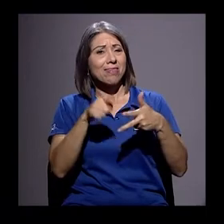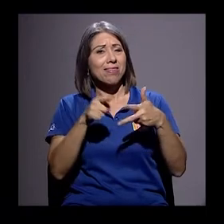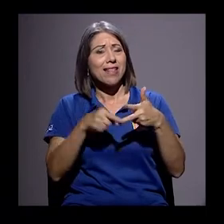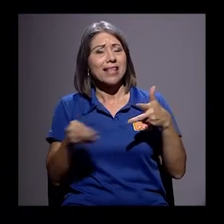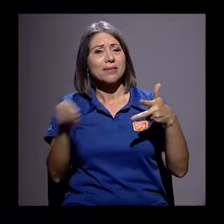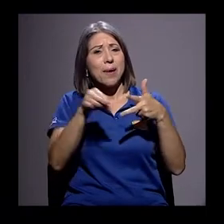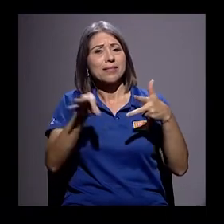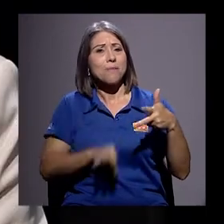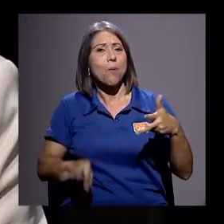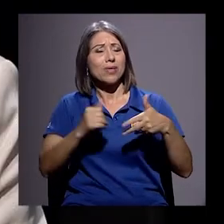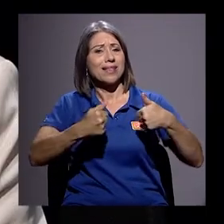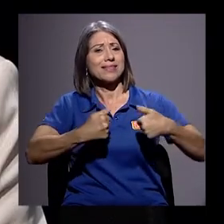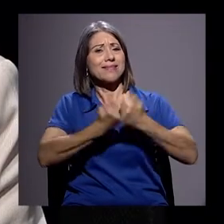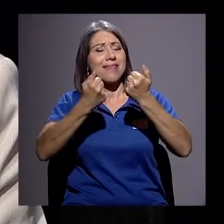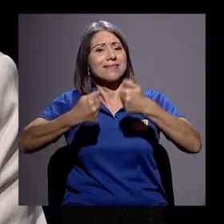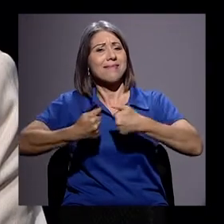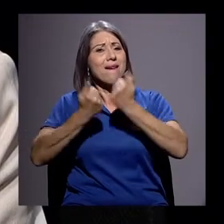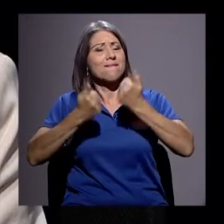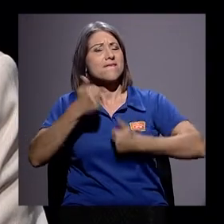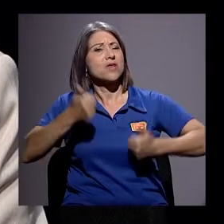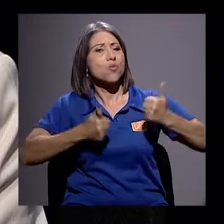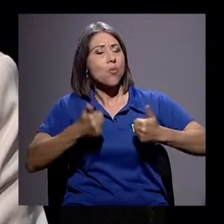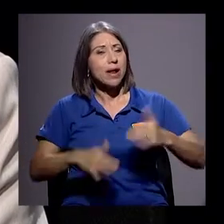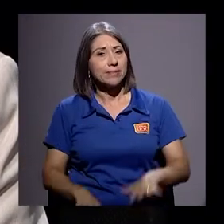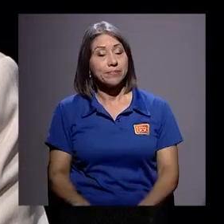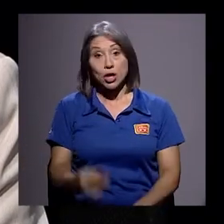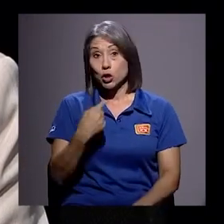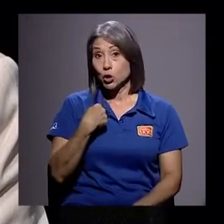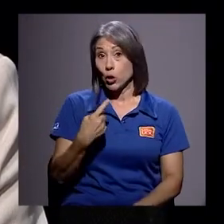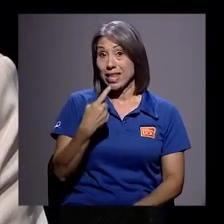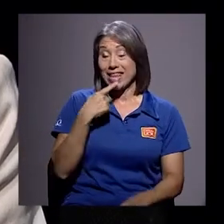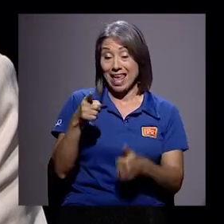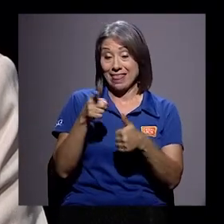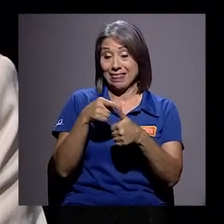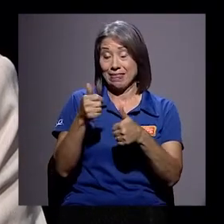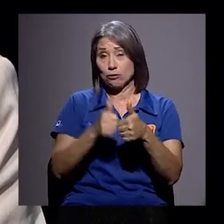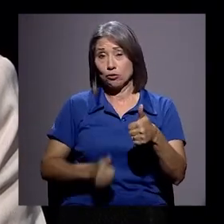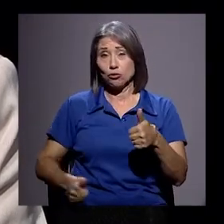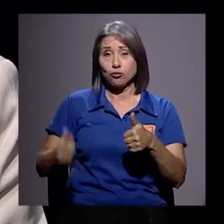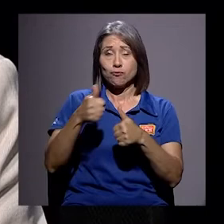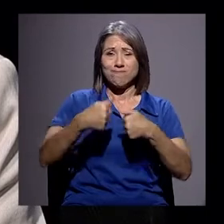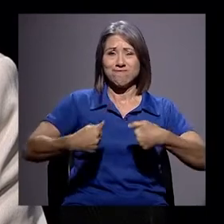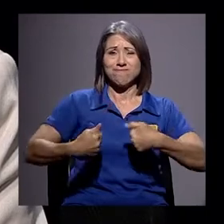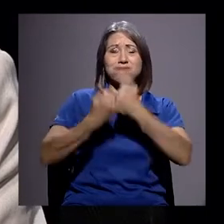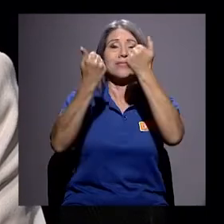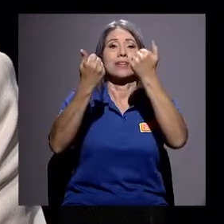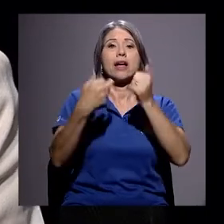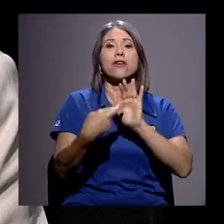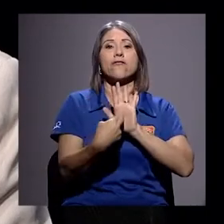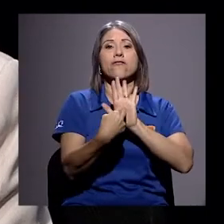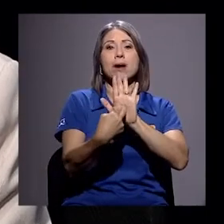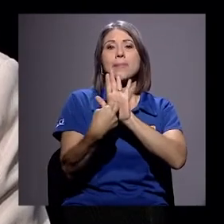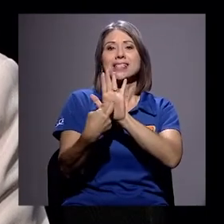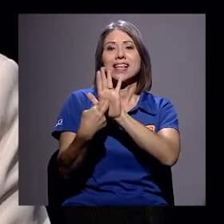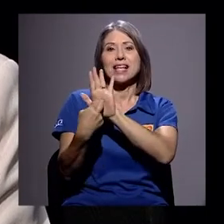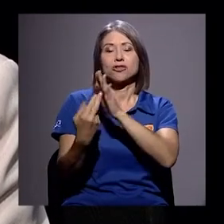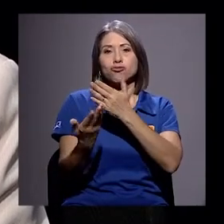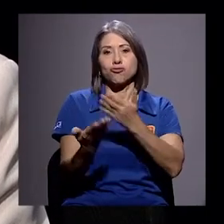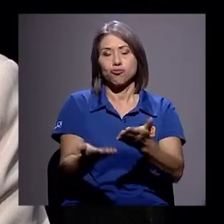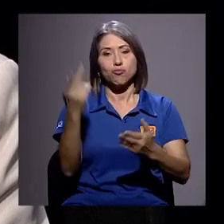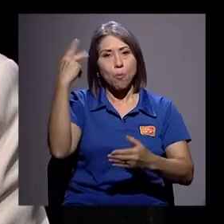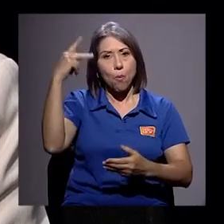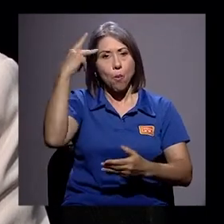importantes dueño abril bueno yo diría que el mayor desafío es el de representatividad o representación